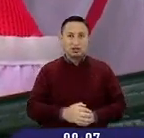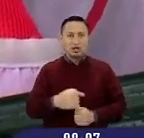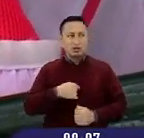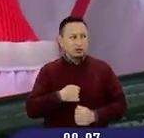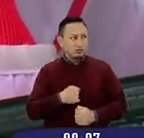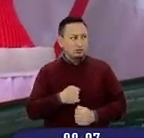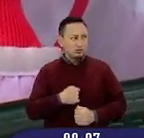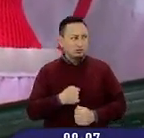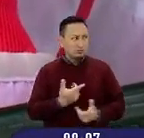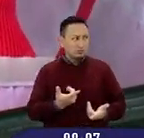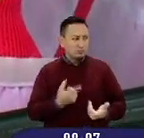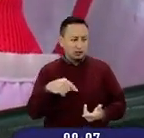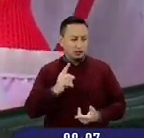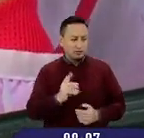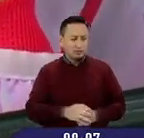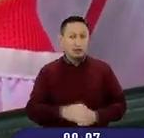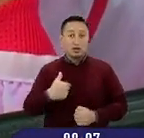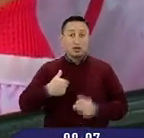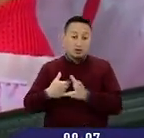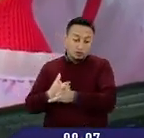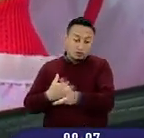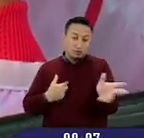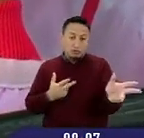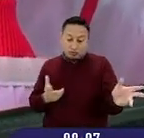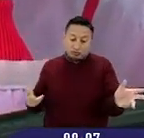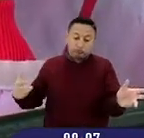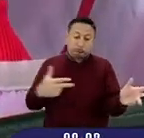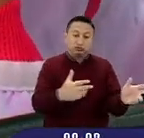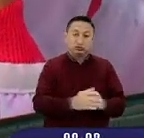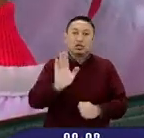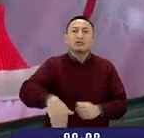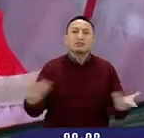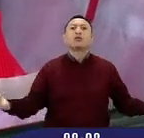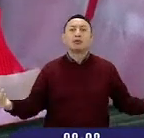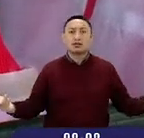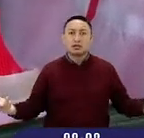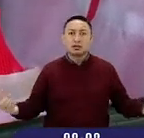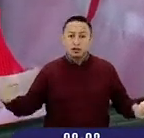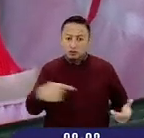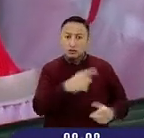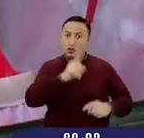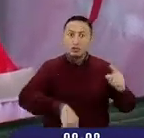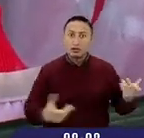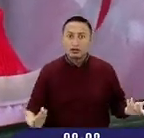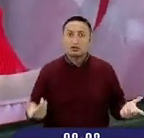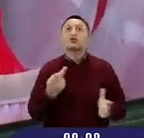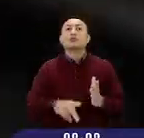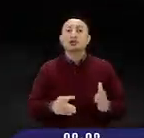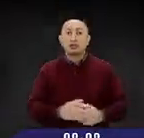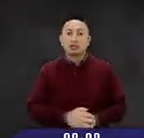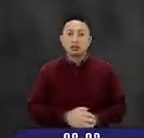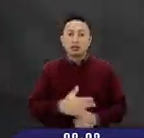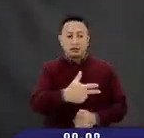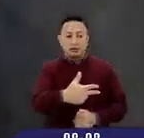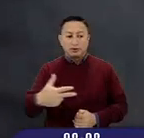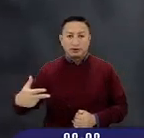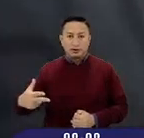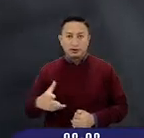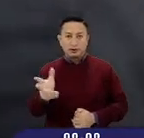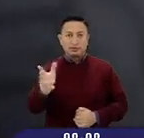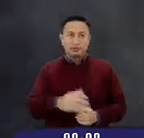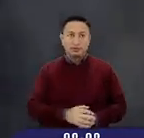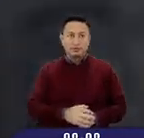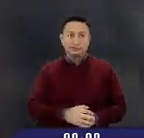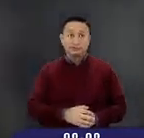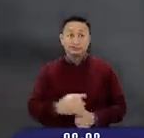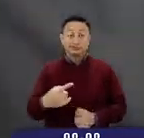serio. Y cuando metí el carro como que se quiso meter atrás mío. Le dije, hey, me bajé del carro y dije, no puedes entrar, ¿qué te pasa? Y se fueron para atrás. El robo de vehículos es